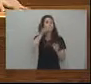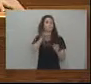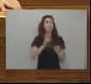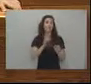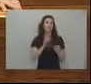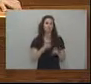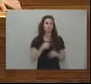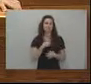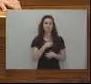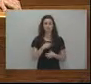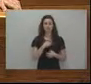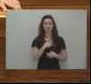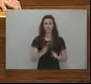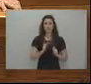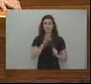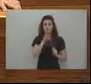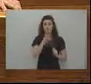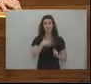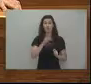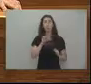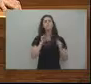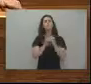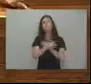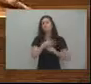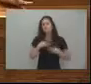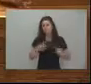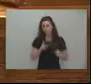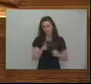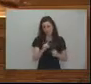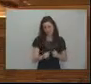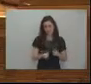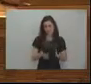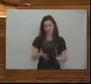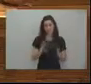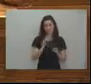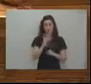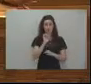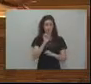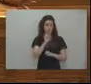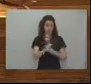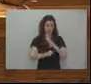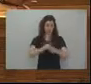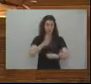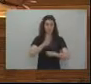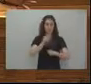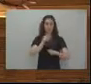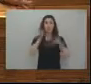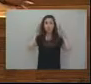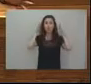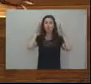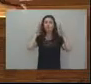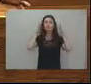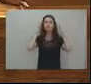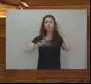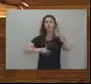el derecho a discrepar. En algún momento de esta legislatura puede que saquemos la foto del Consejo de Administración del Puerto del Musel. No toca